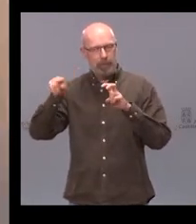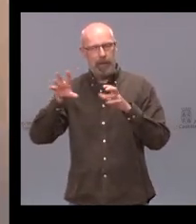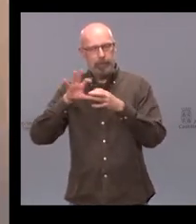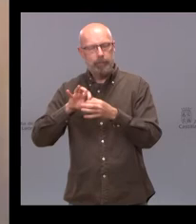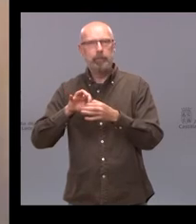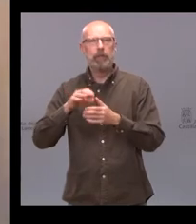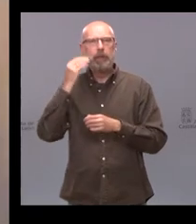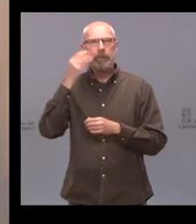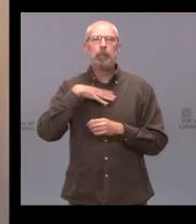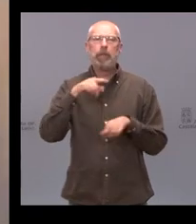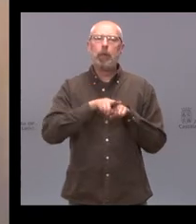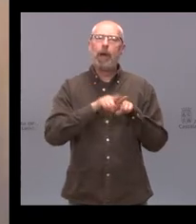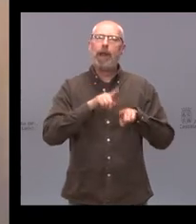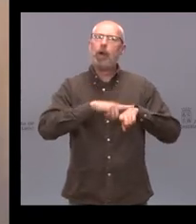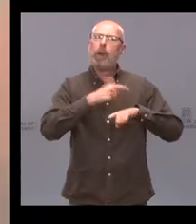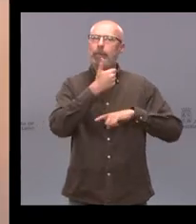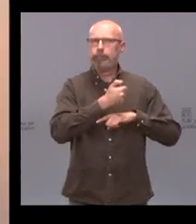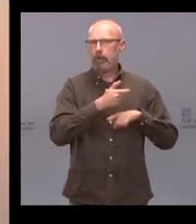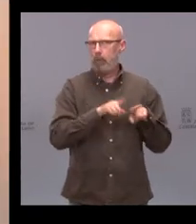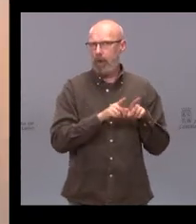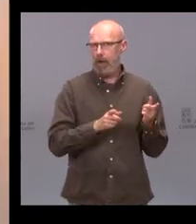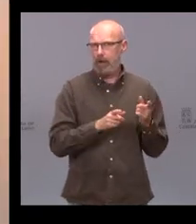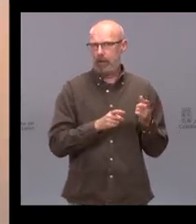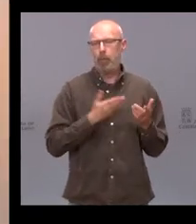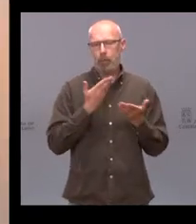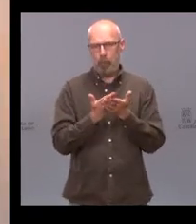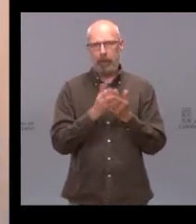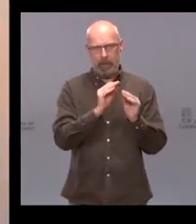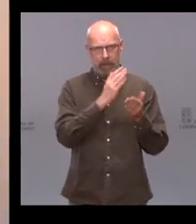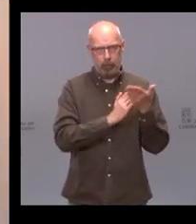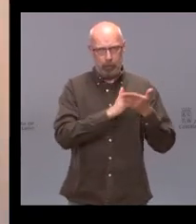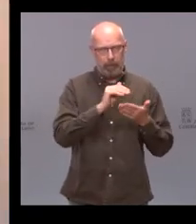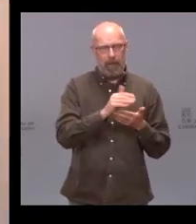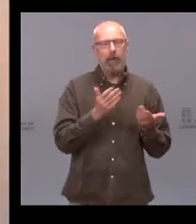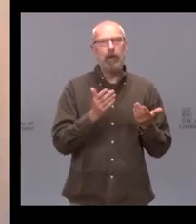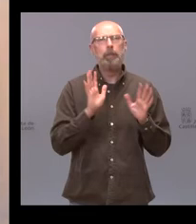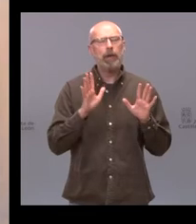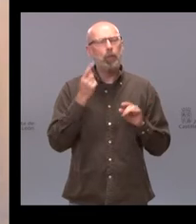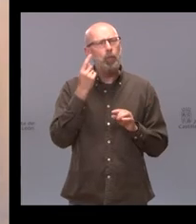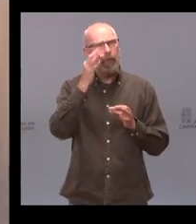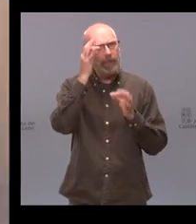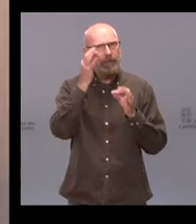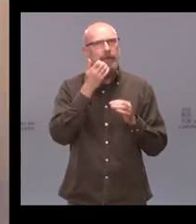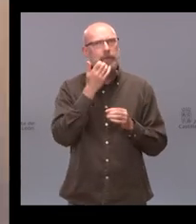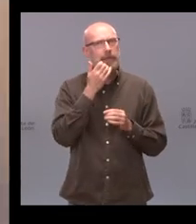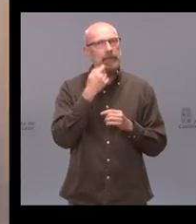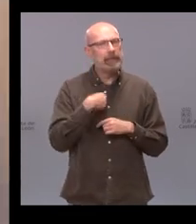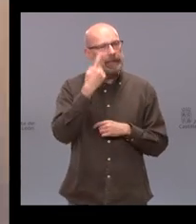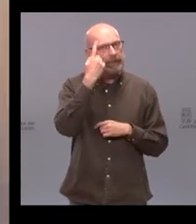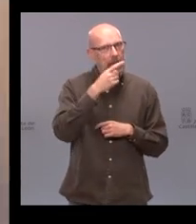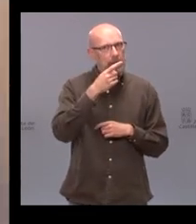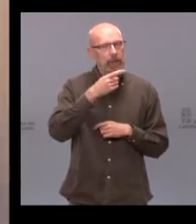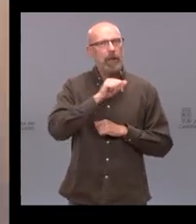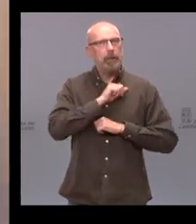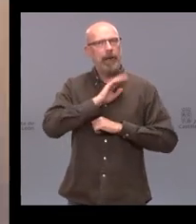de toque de queda en este caso de propuesta autonómica. Y un detalle, saber si esperarán al